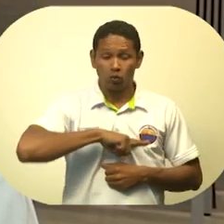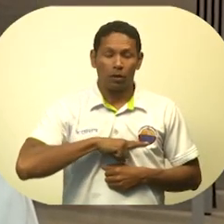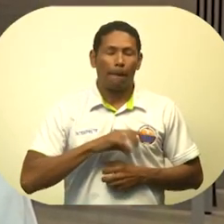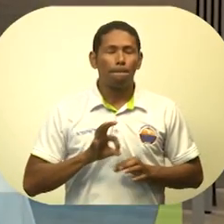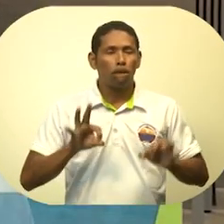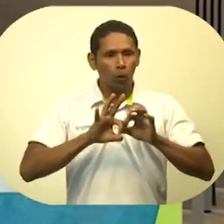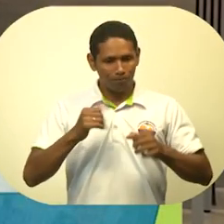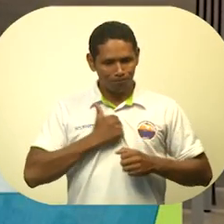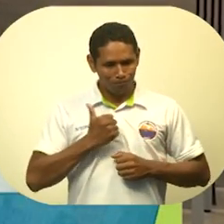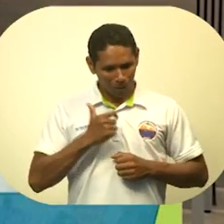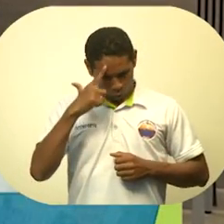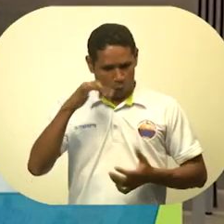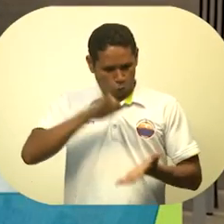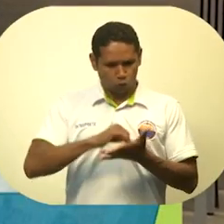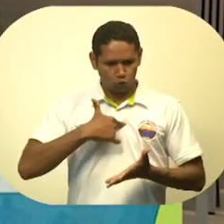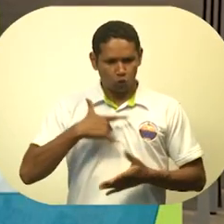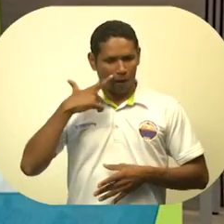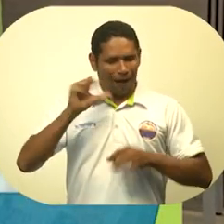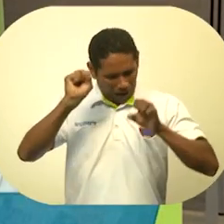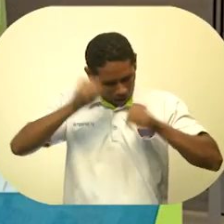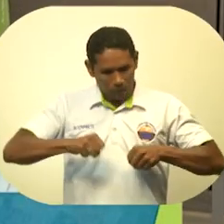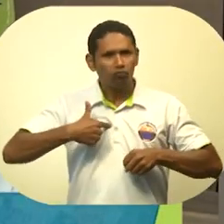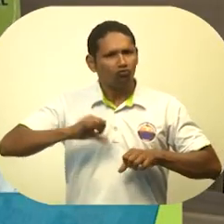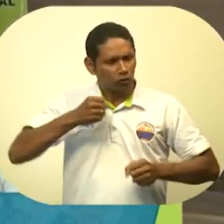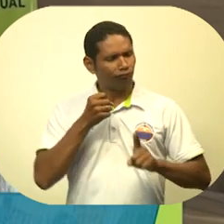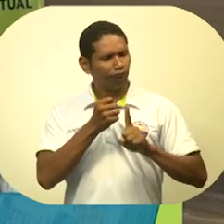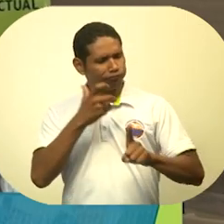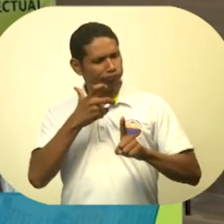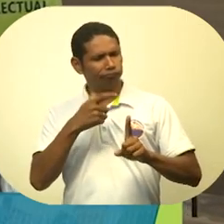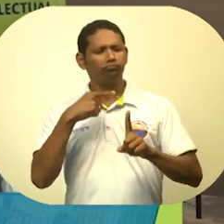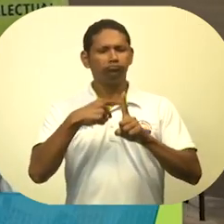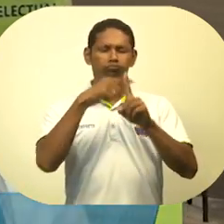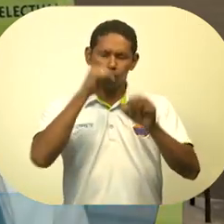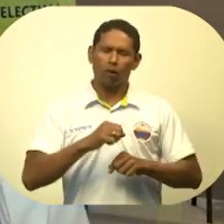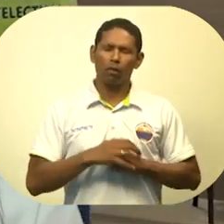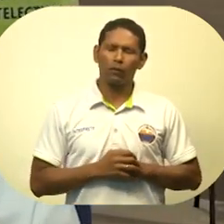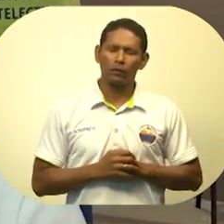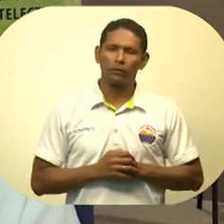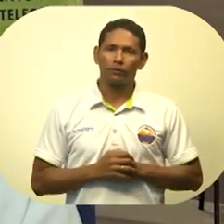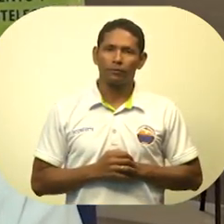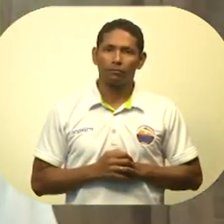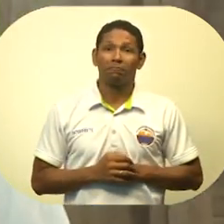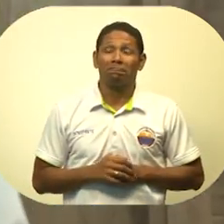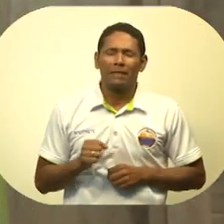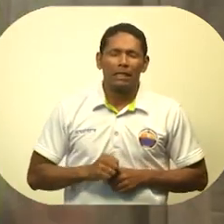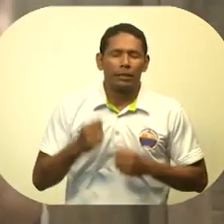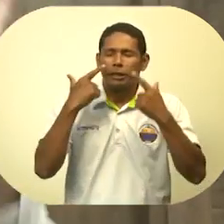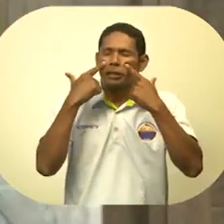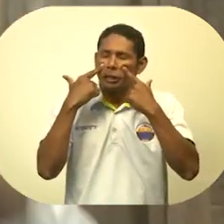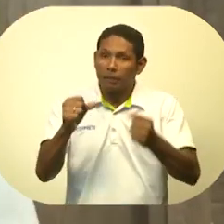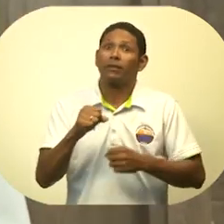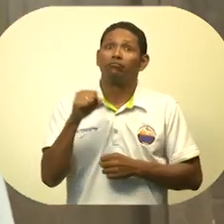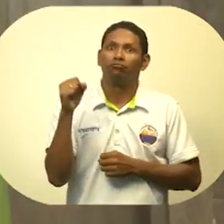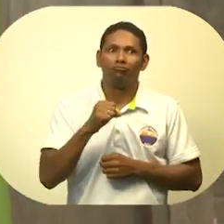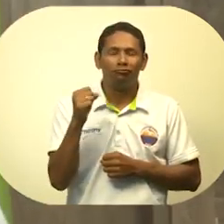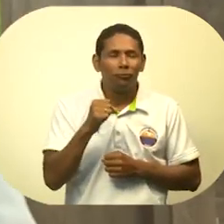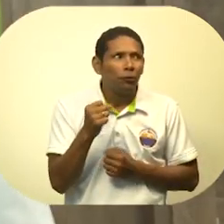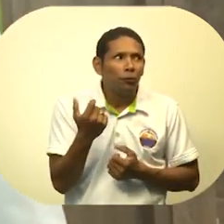somos las que debemos primeramente creer en las capacidades que tenemos para poder impactar en nuestro entorno. Me pareció muy